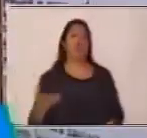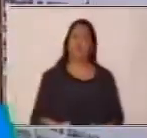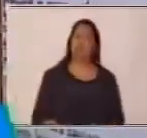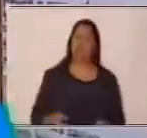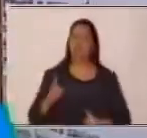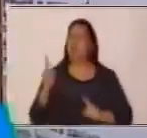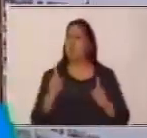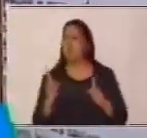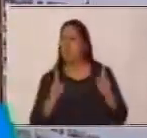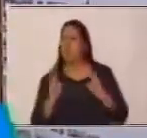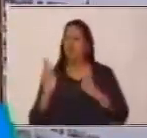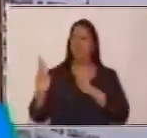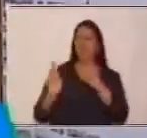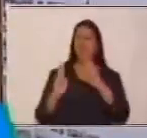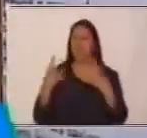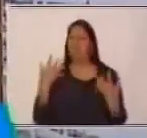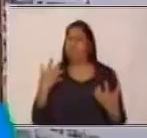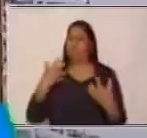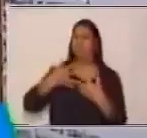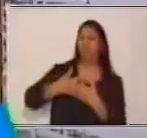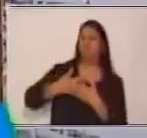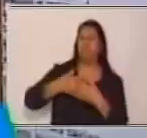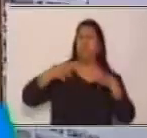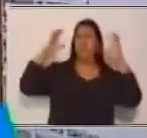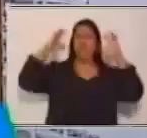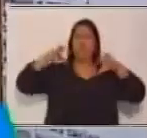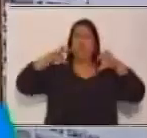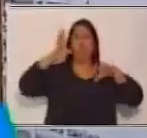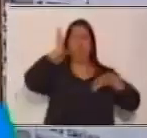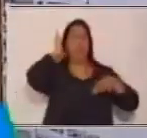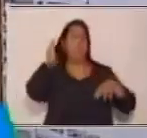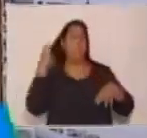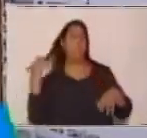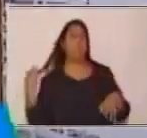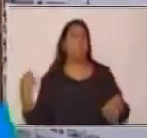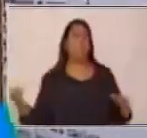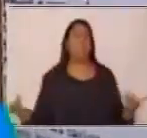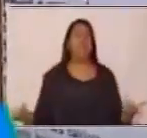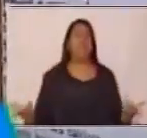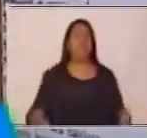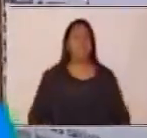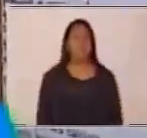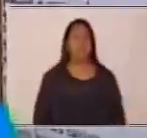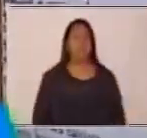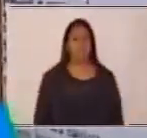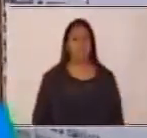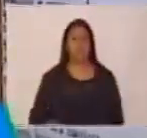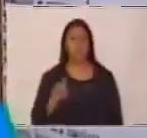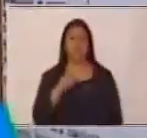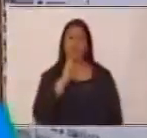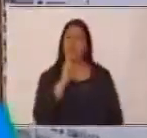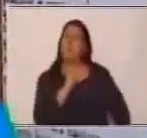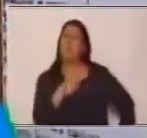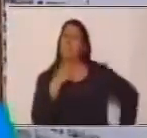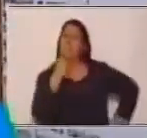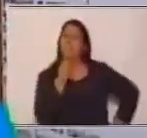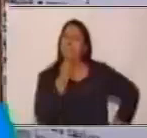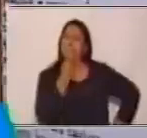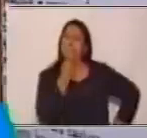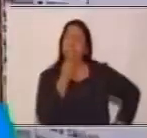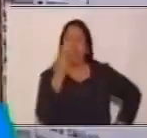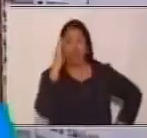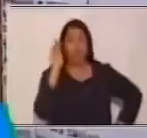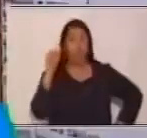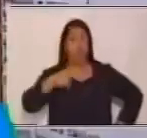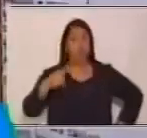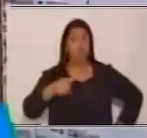relación entre los dos, entre la lluvia y el pelo? Quiero que tengas esta pregunta presente porque se relaciona directamente con